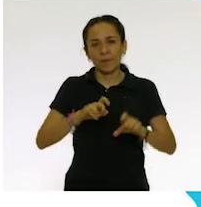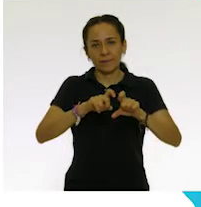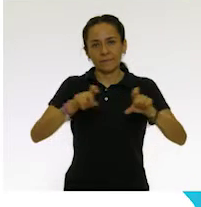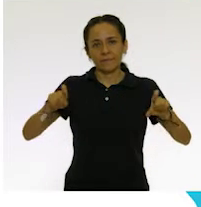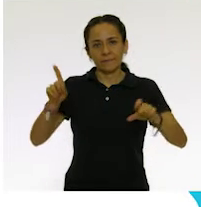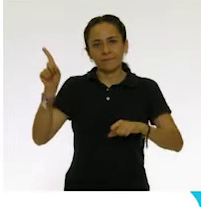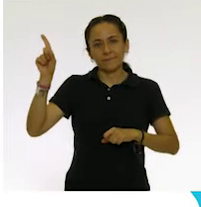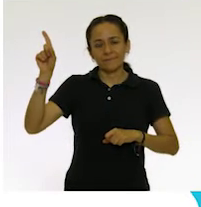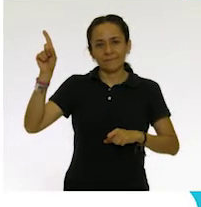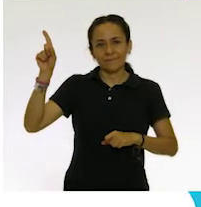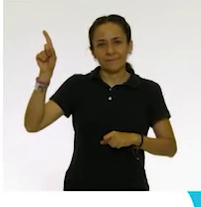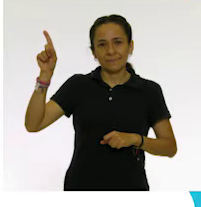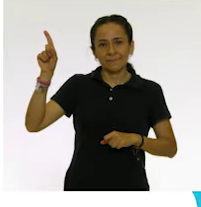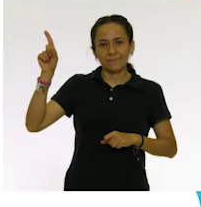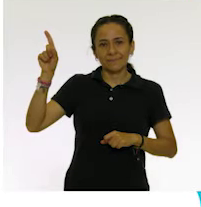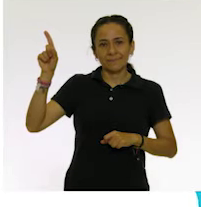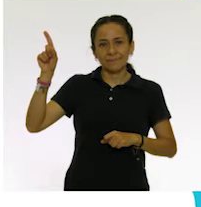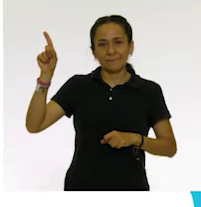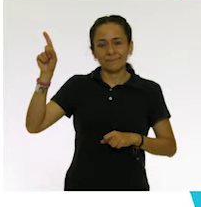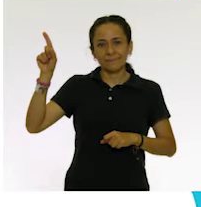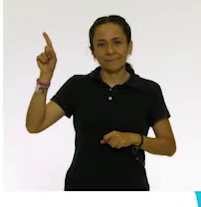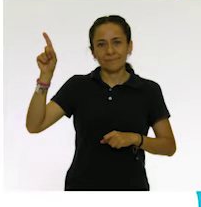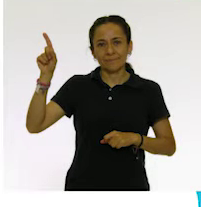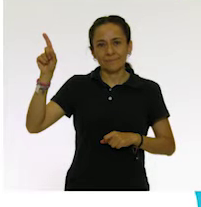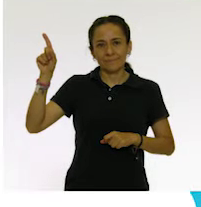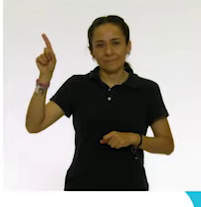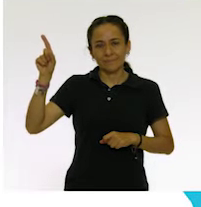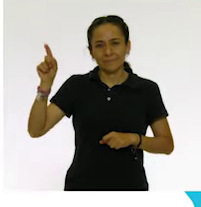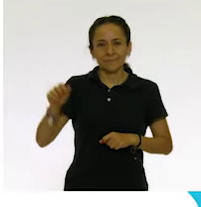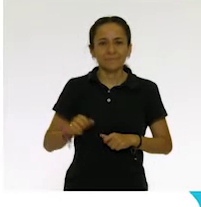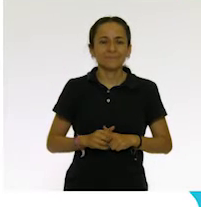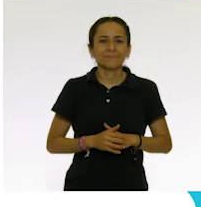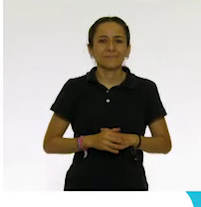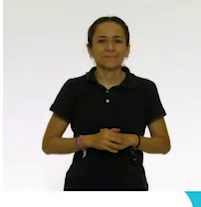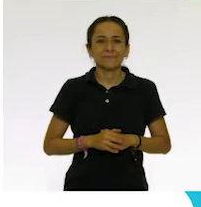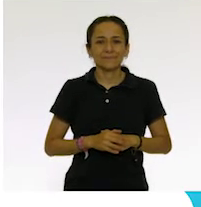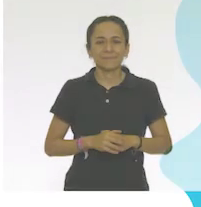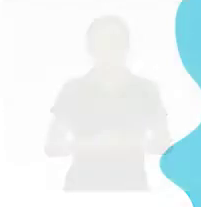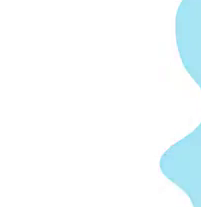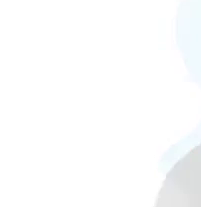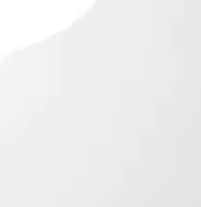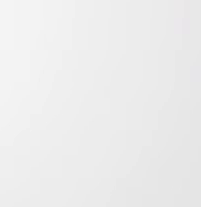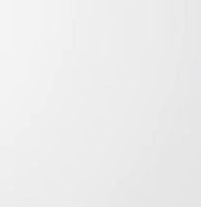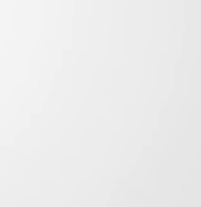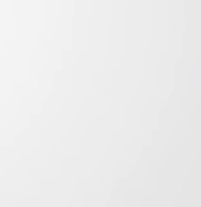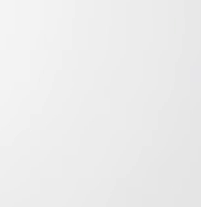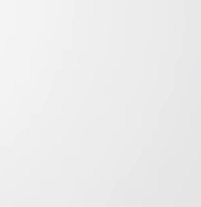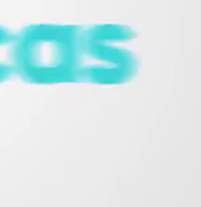aprendeencasa.cep.gov.mx.